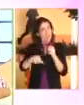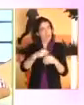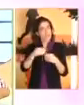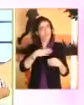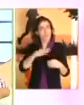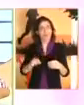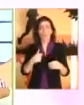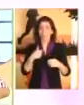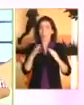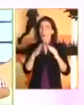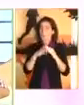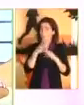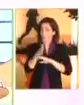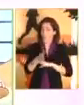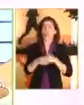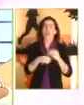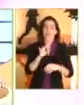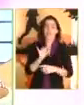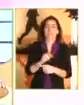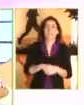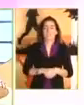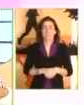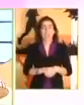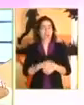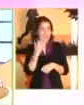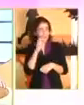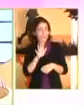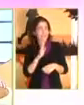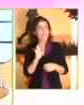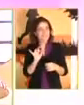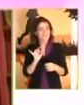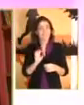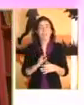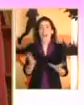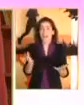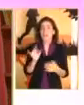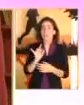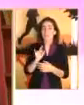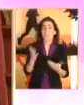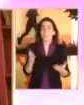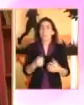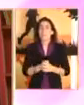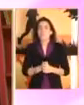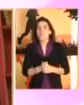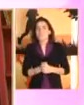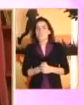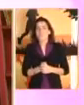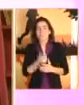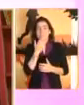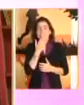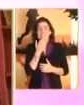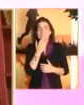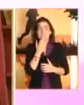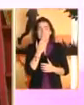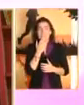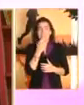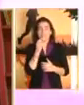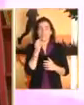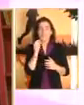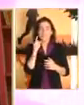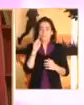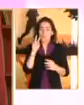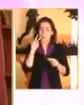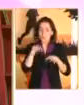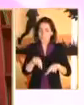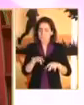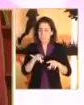casa, lo hago. Es curioso, ¿verdad? Sí, es muy curioso, sí. Lo que ocurre es que si tú a simple vista sí lo ves